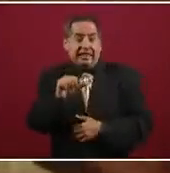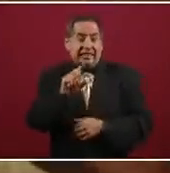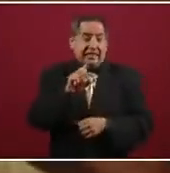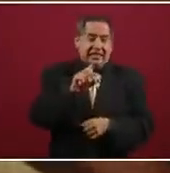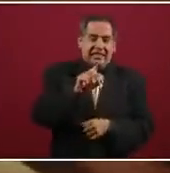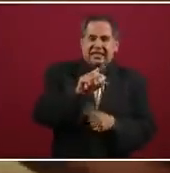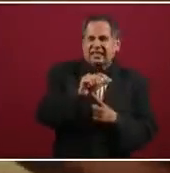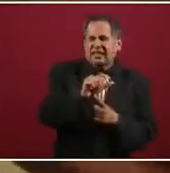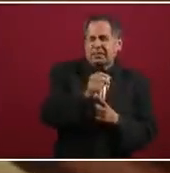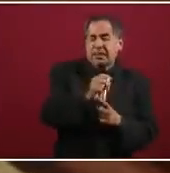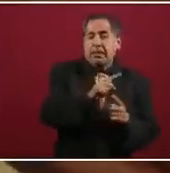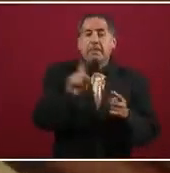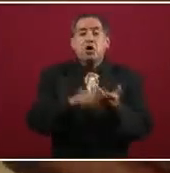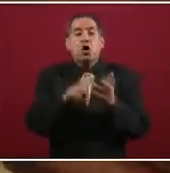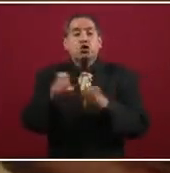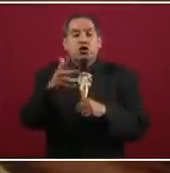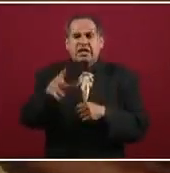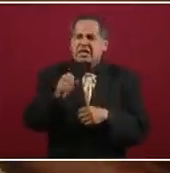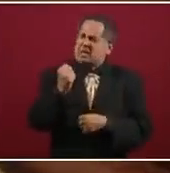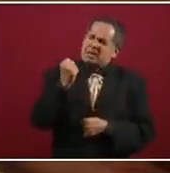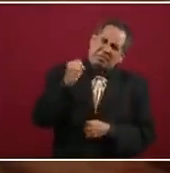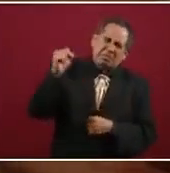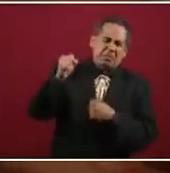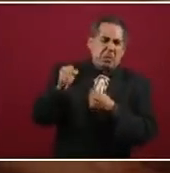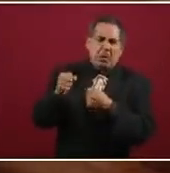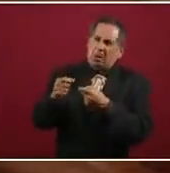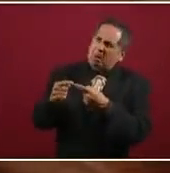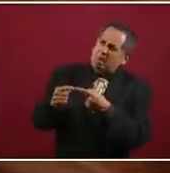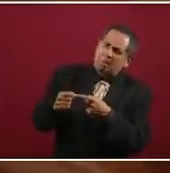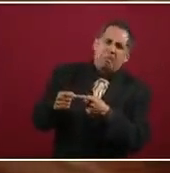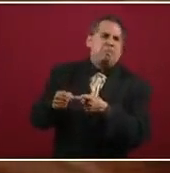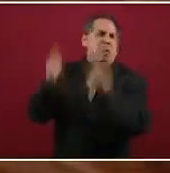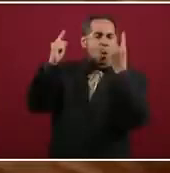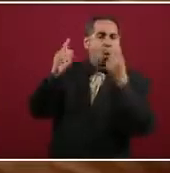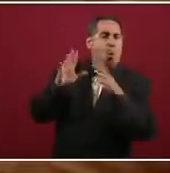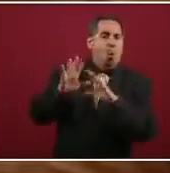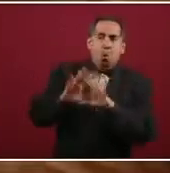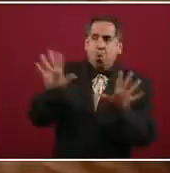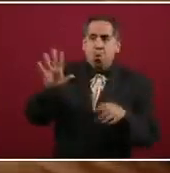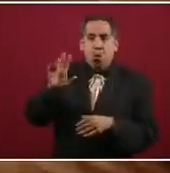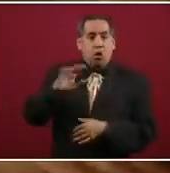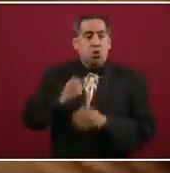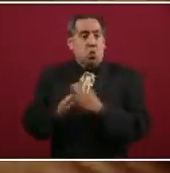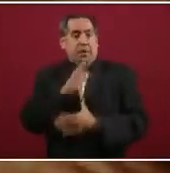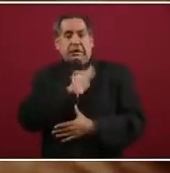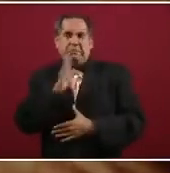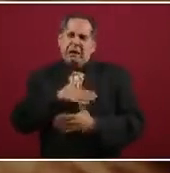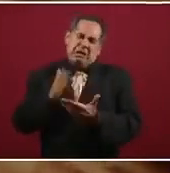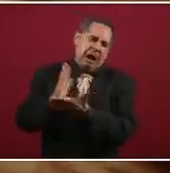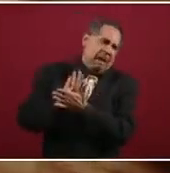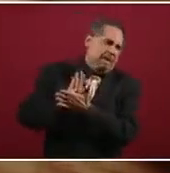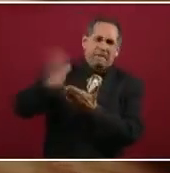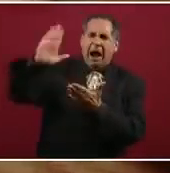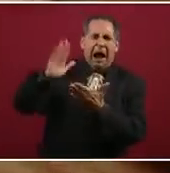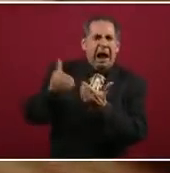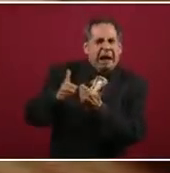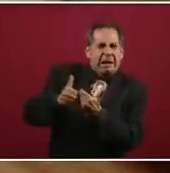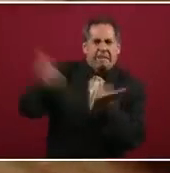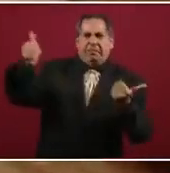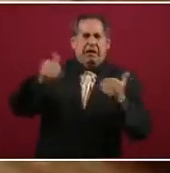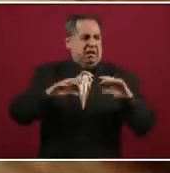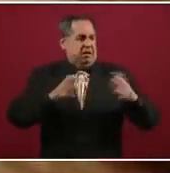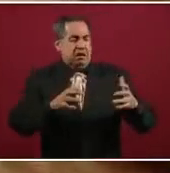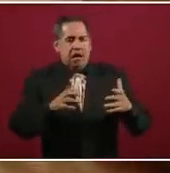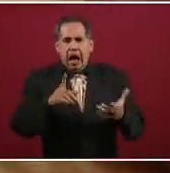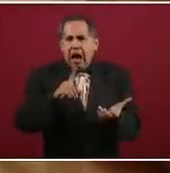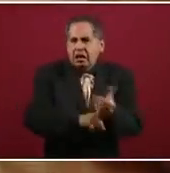septiembre de 1810, el eje de la economía de la élite novohispana. Las causas sociales. Las causas